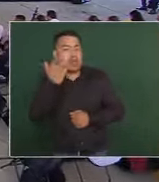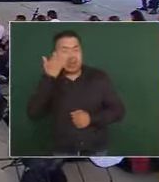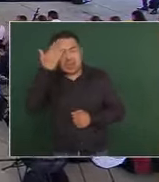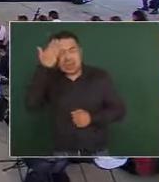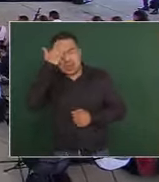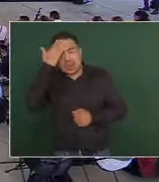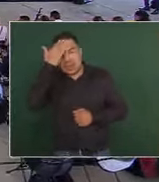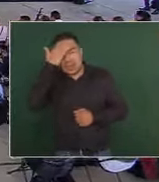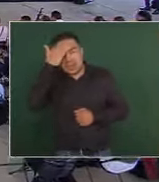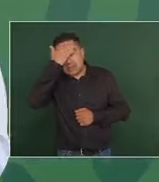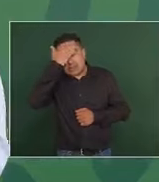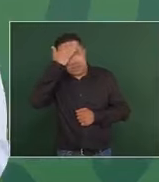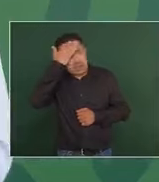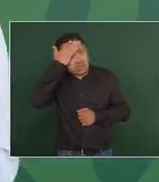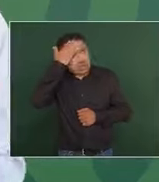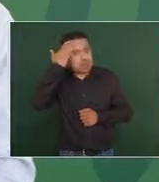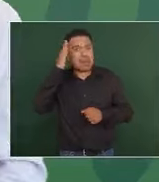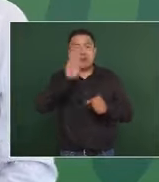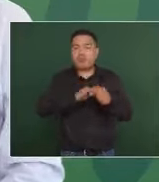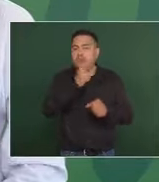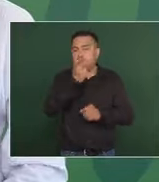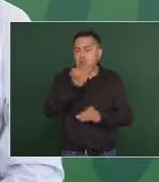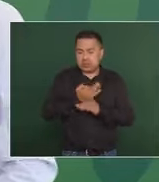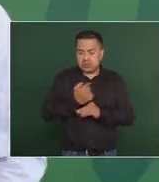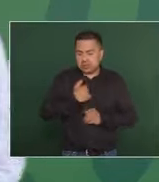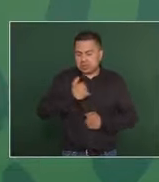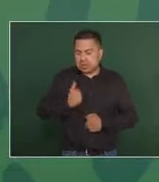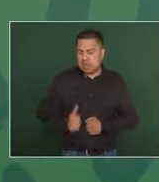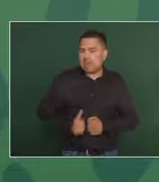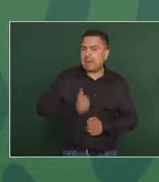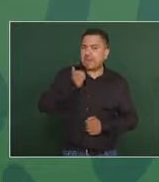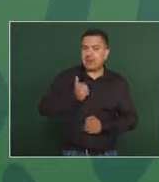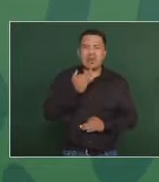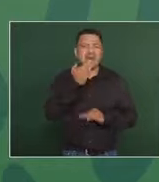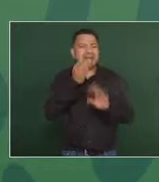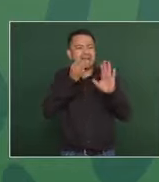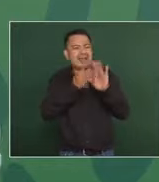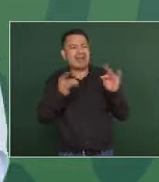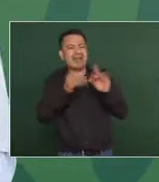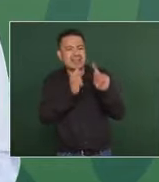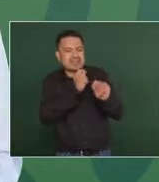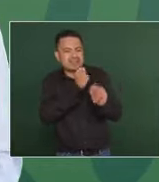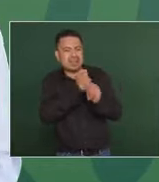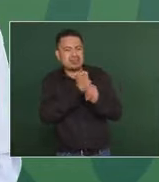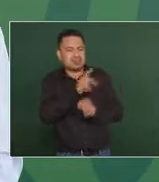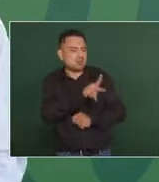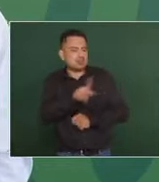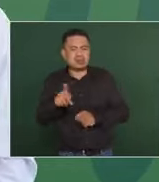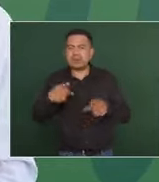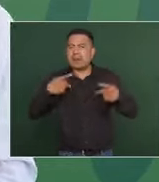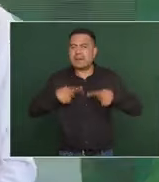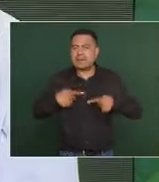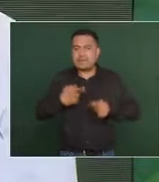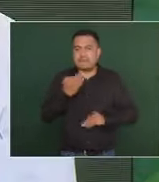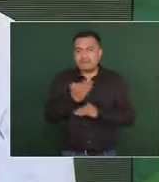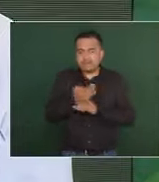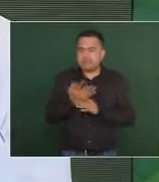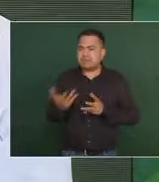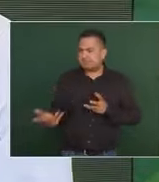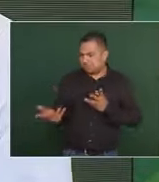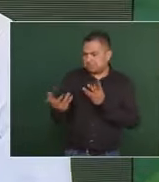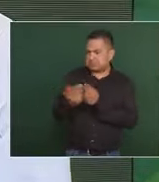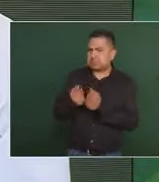líderes. Por eso aprovecho para hablarle a los transportistas, decirles que estamos con